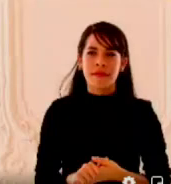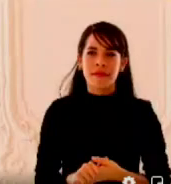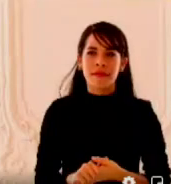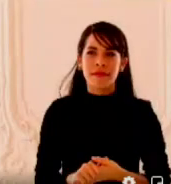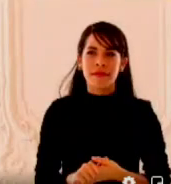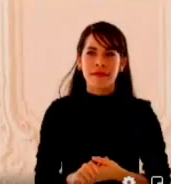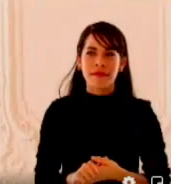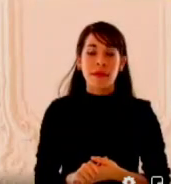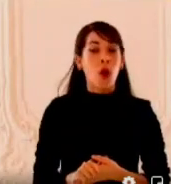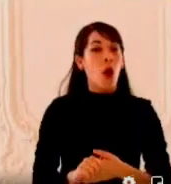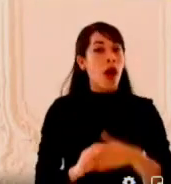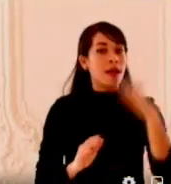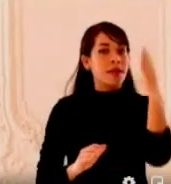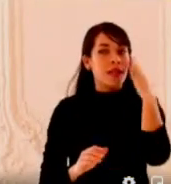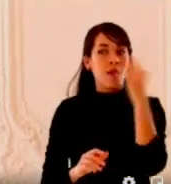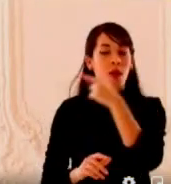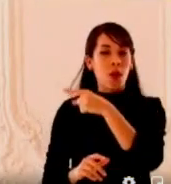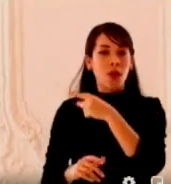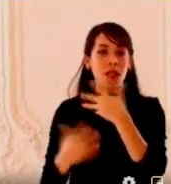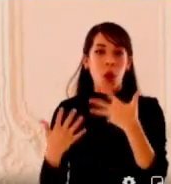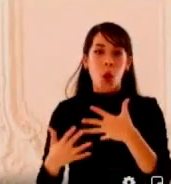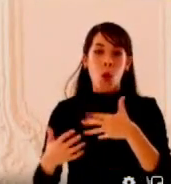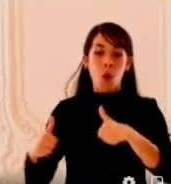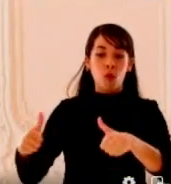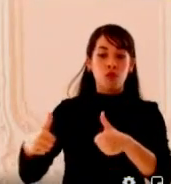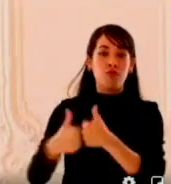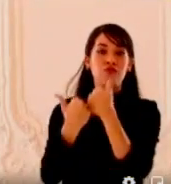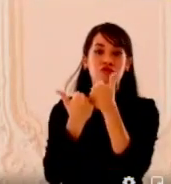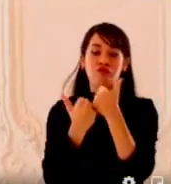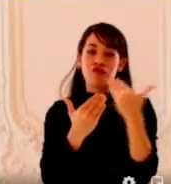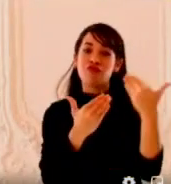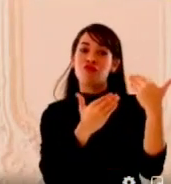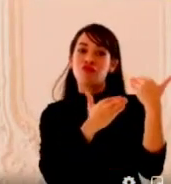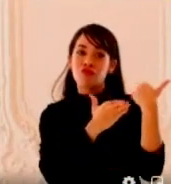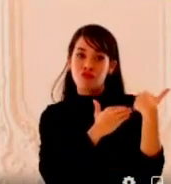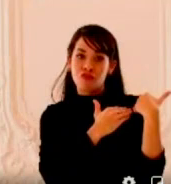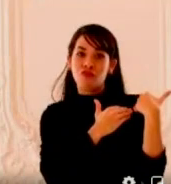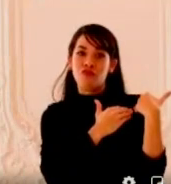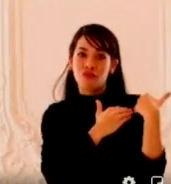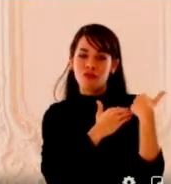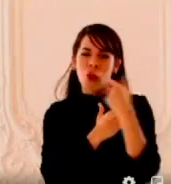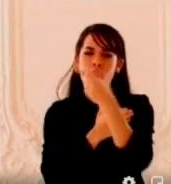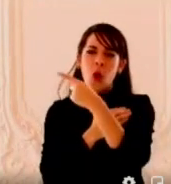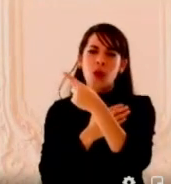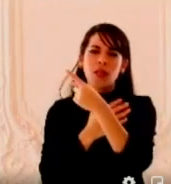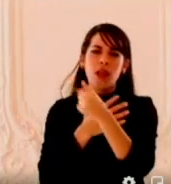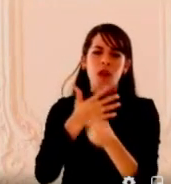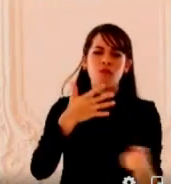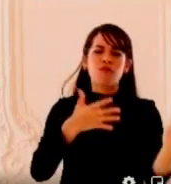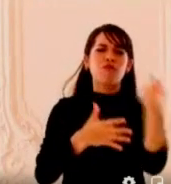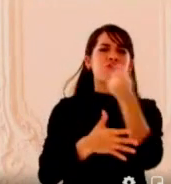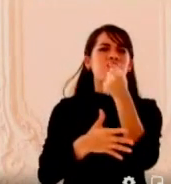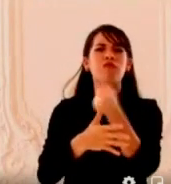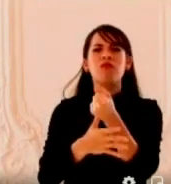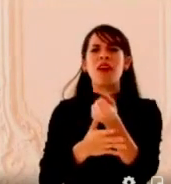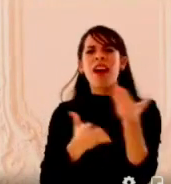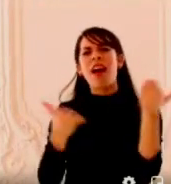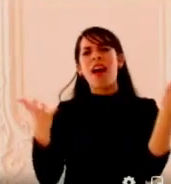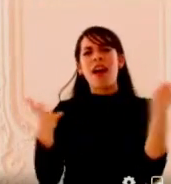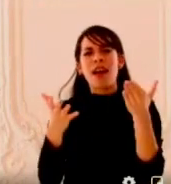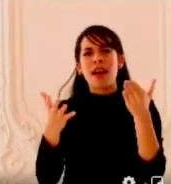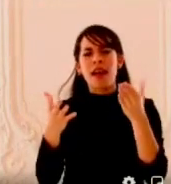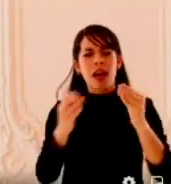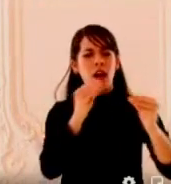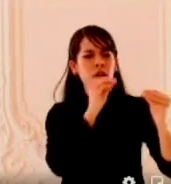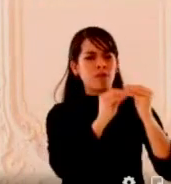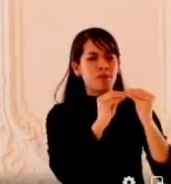un enorme reto, obviamente está consciente de eso. ¿A qué dará prioridad en términos de la infraestructura del país que